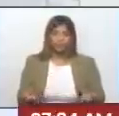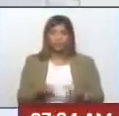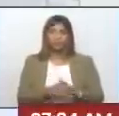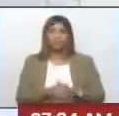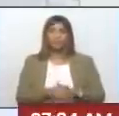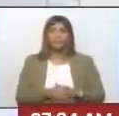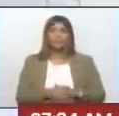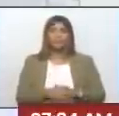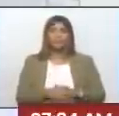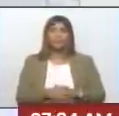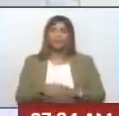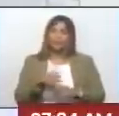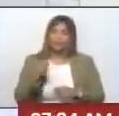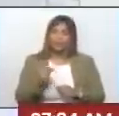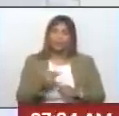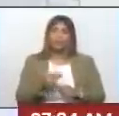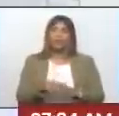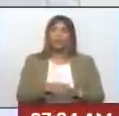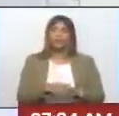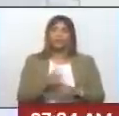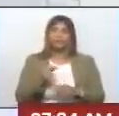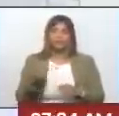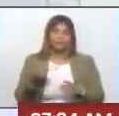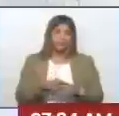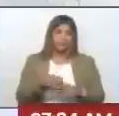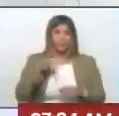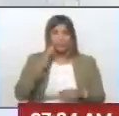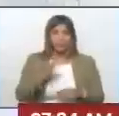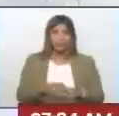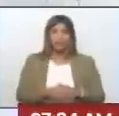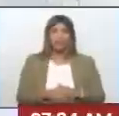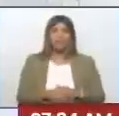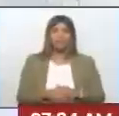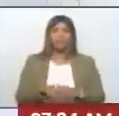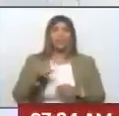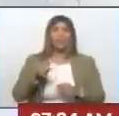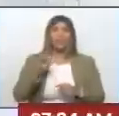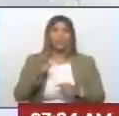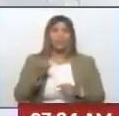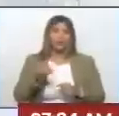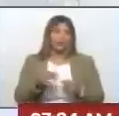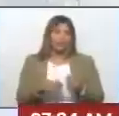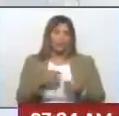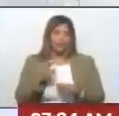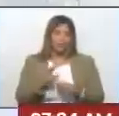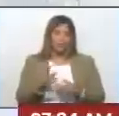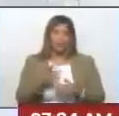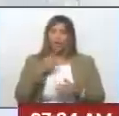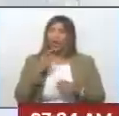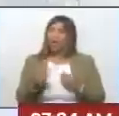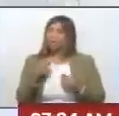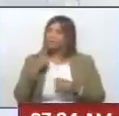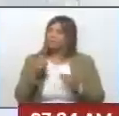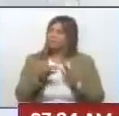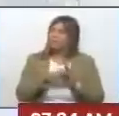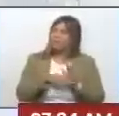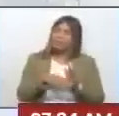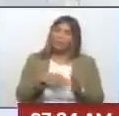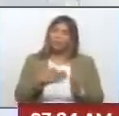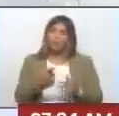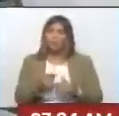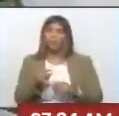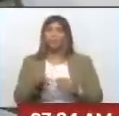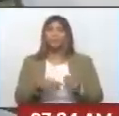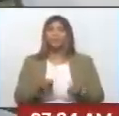mesa, incluso la de la intervención militar en un país como Venezuela. ¿Qué medidas se pueden tomar o qué instancia pudiera asumir